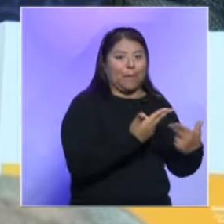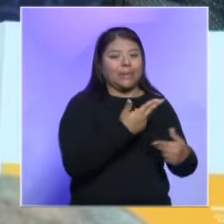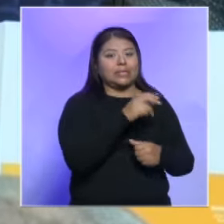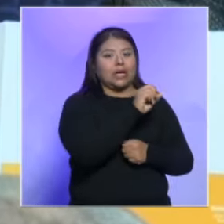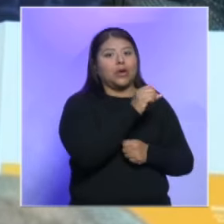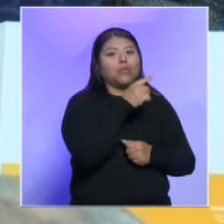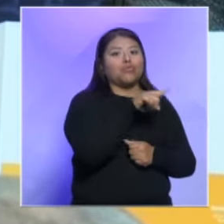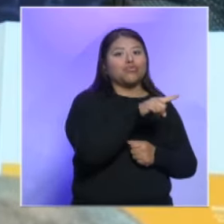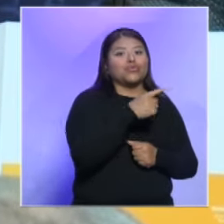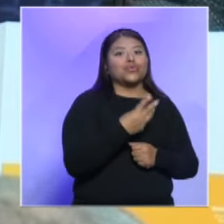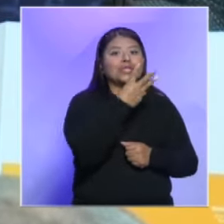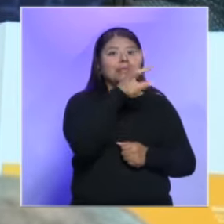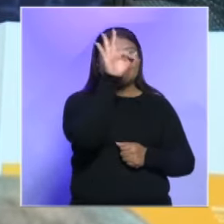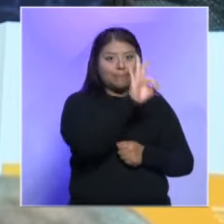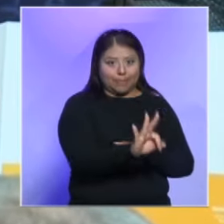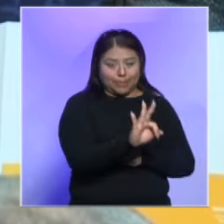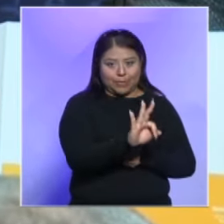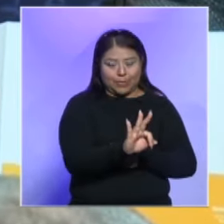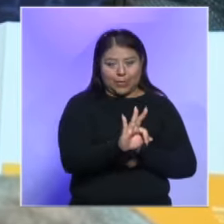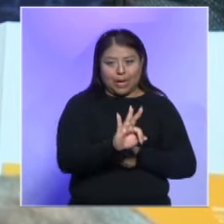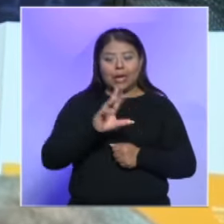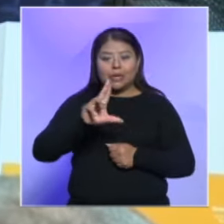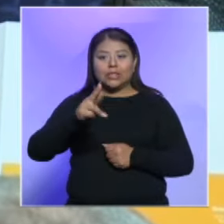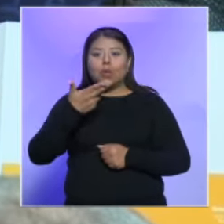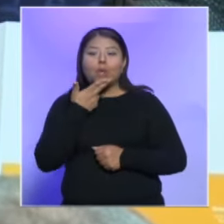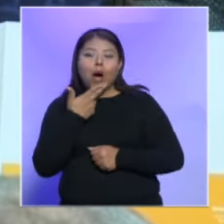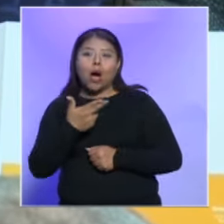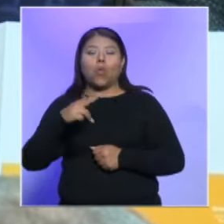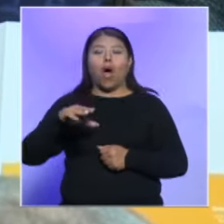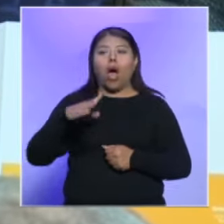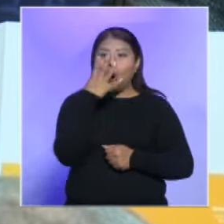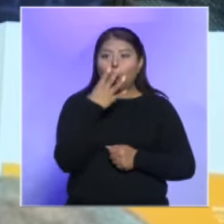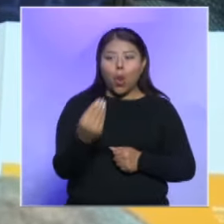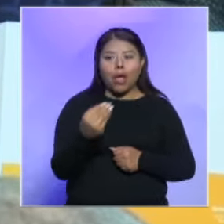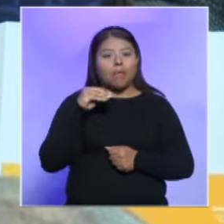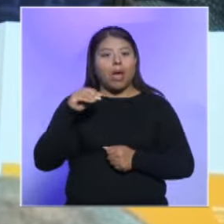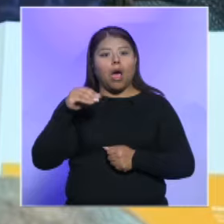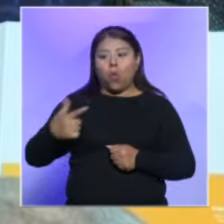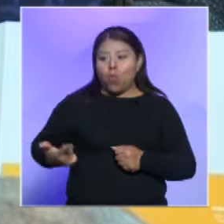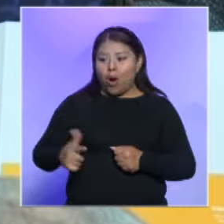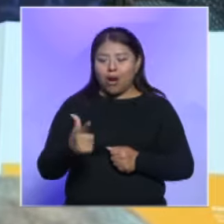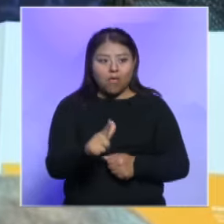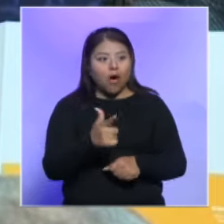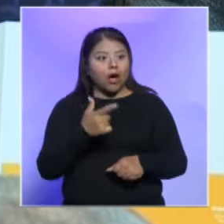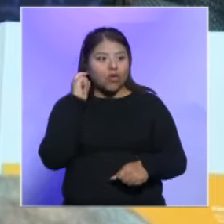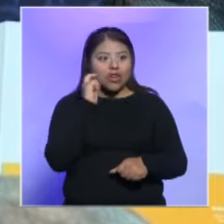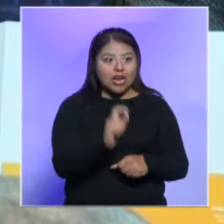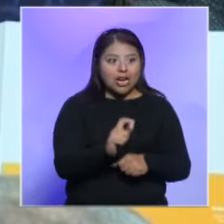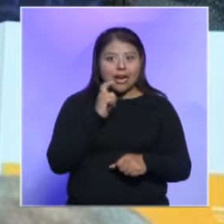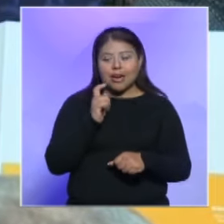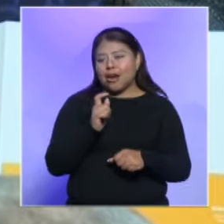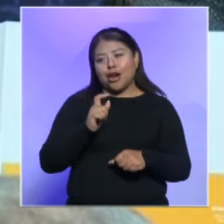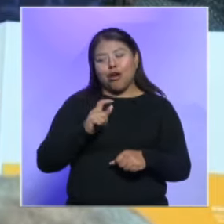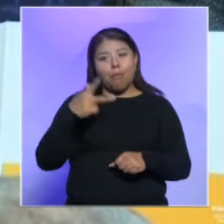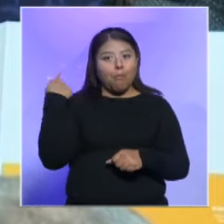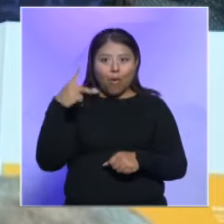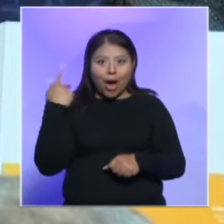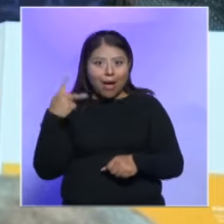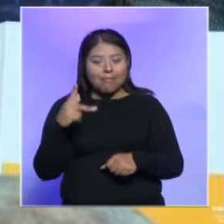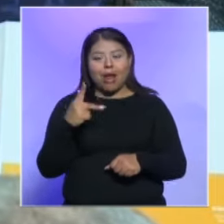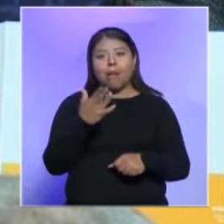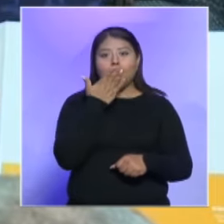entidades federativas: Chihuahua, Colima, Guanajuato, Guerrero, Hidalgo, Estado de México, Nuevo León, Puebla, Sonora,